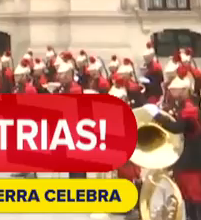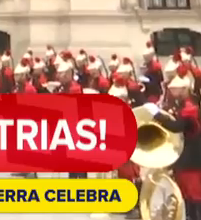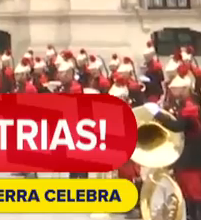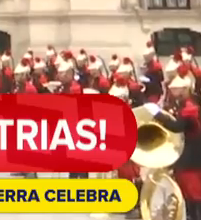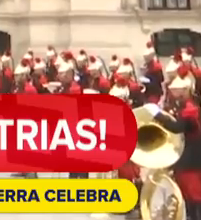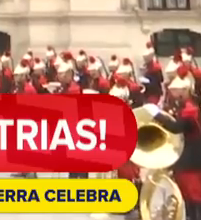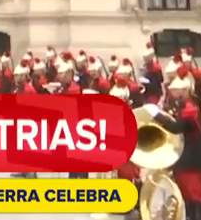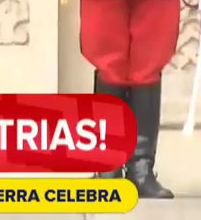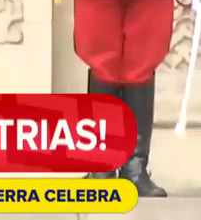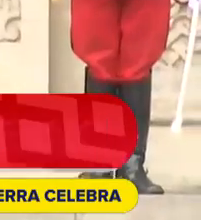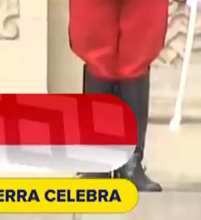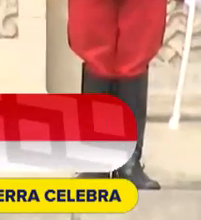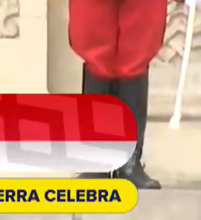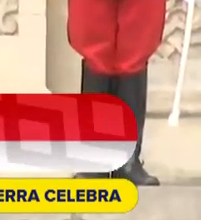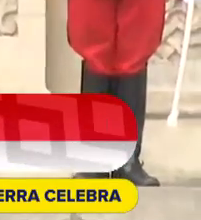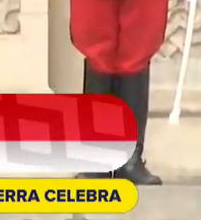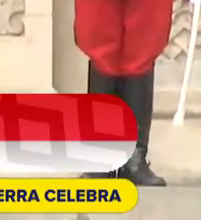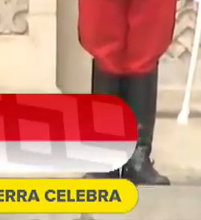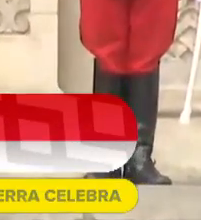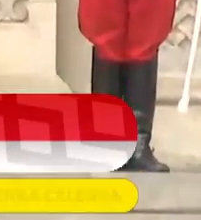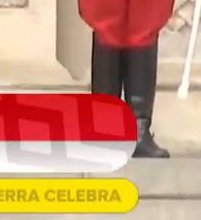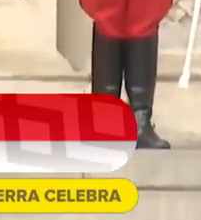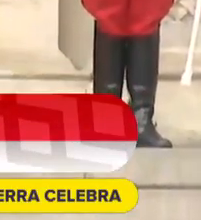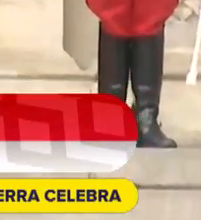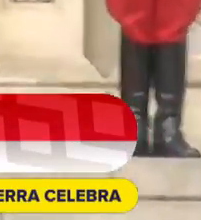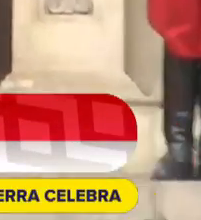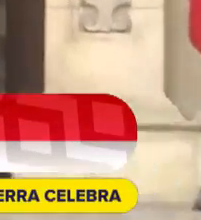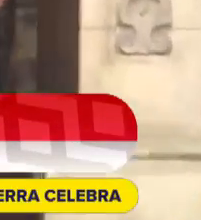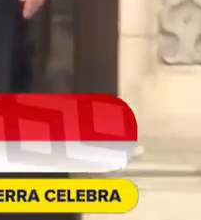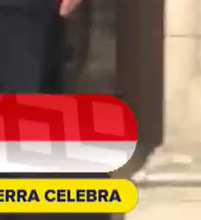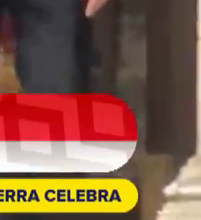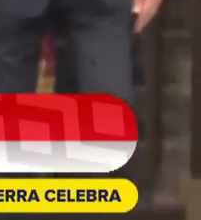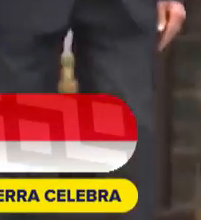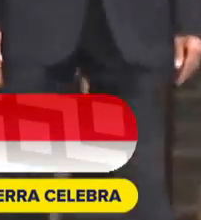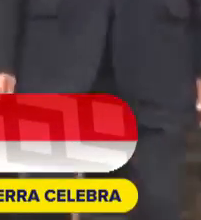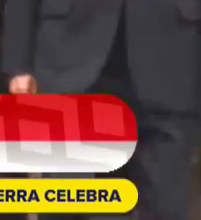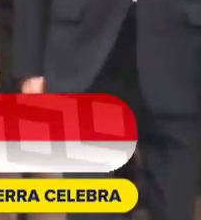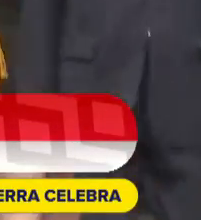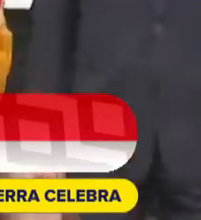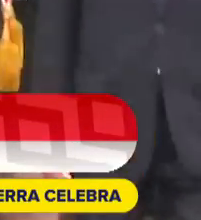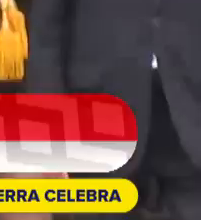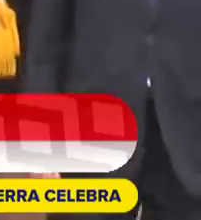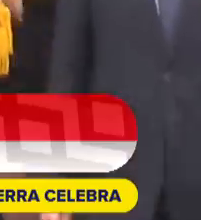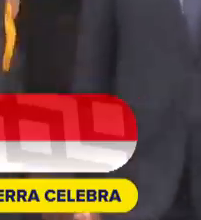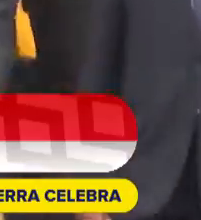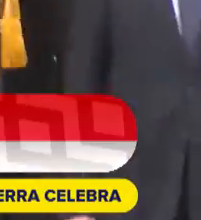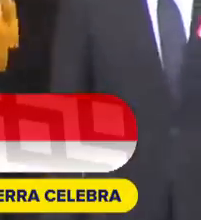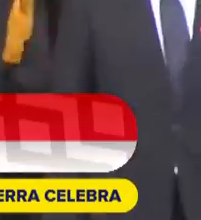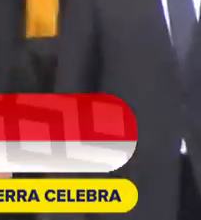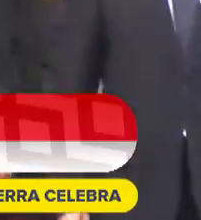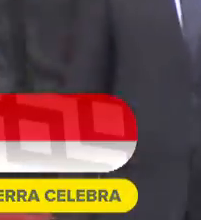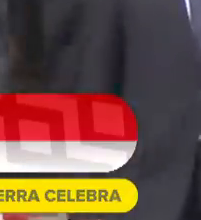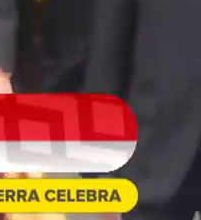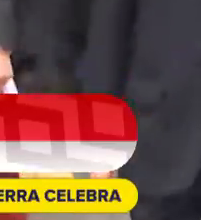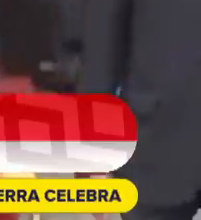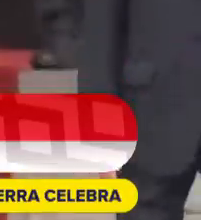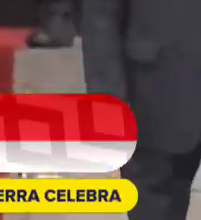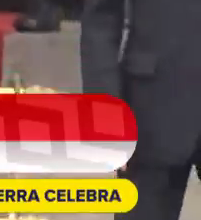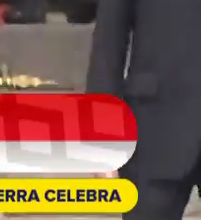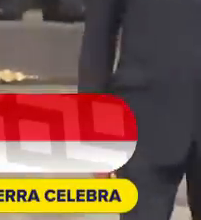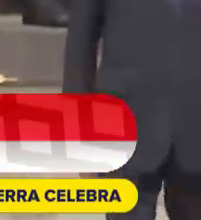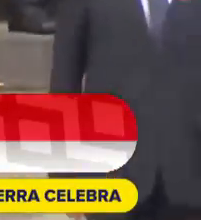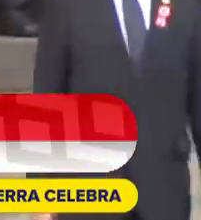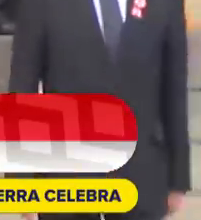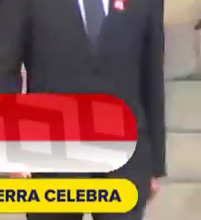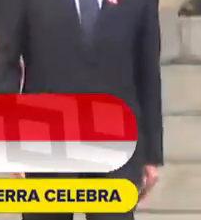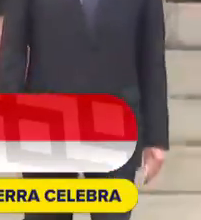Gracias, Jorge. ¿Cómo están? Directo, en directo. Así es, acaba de salir de Palacio de Gobierno todo el gabinete. Se dirige en